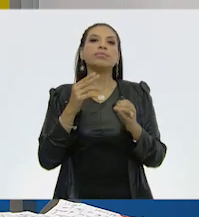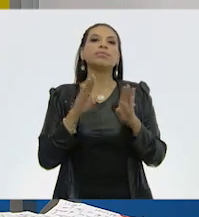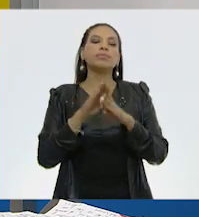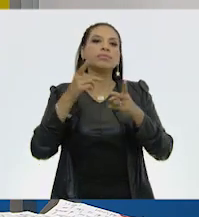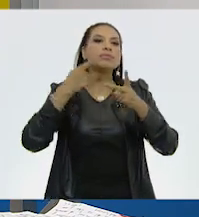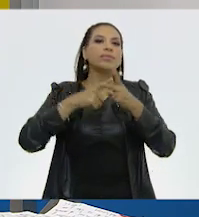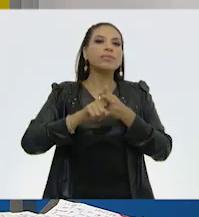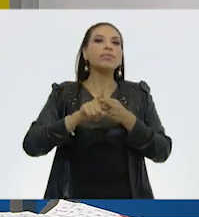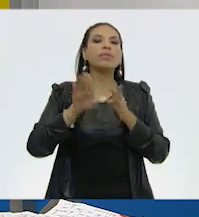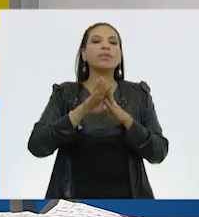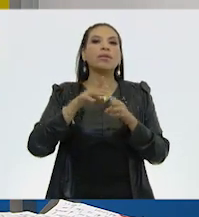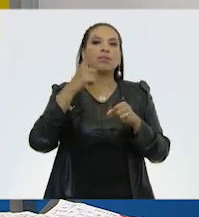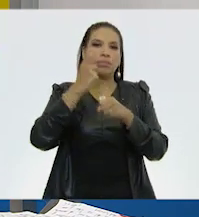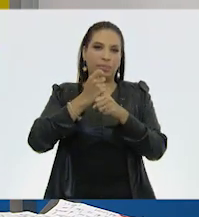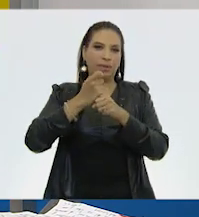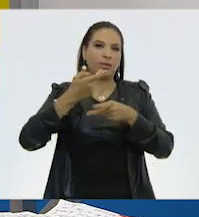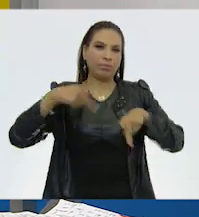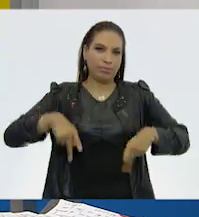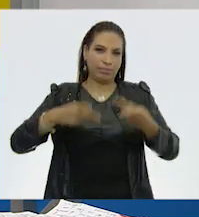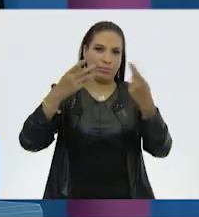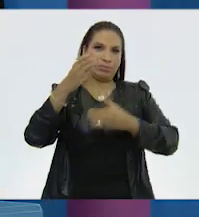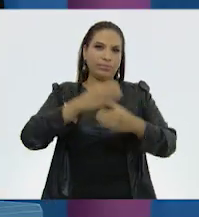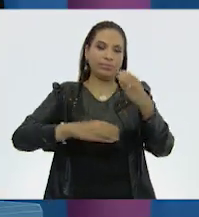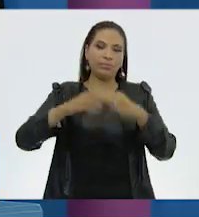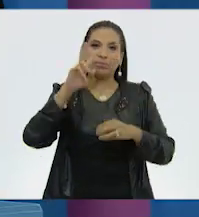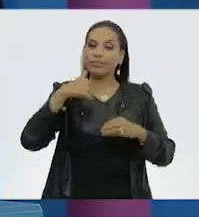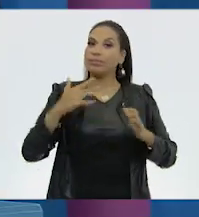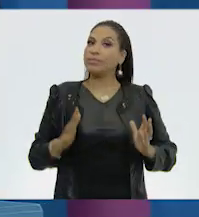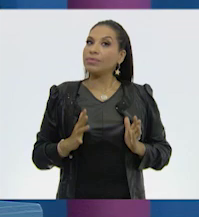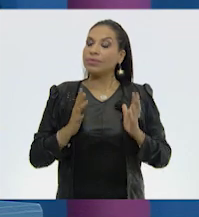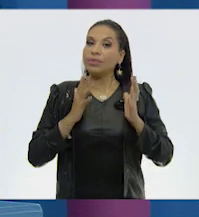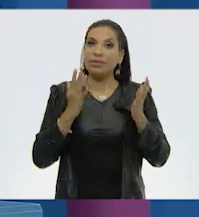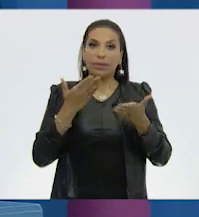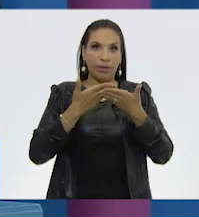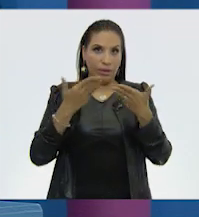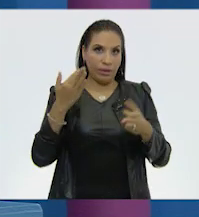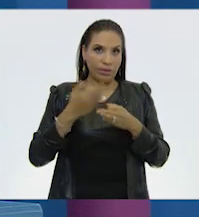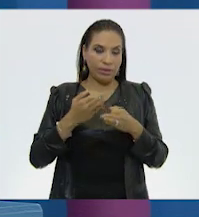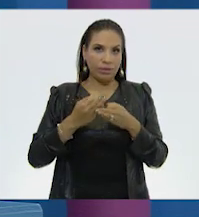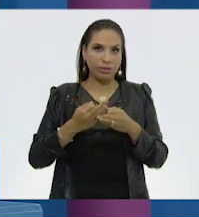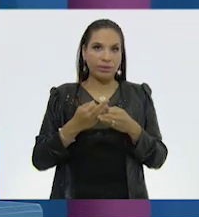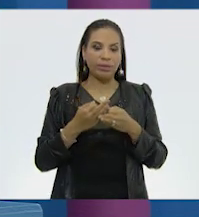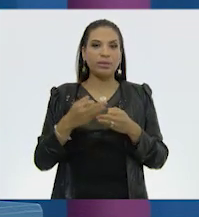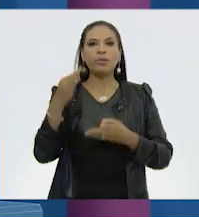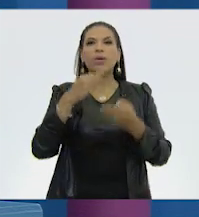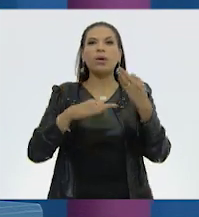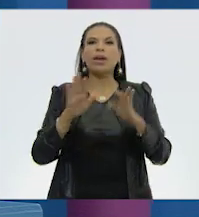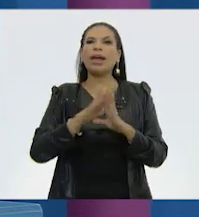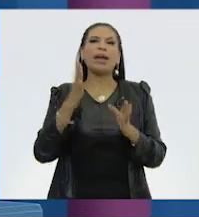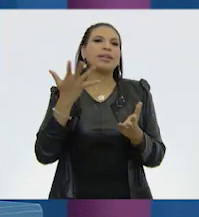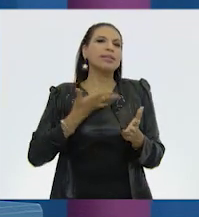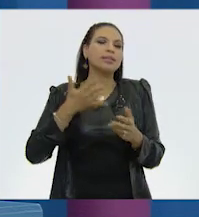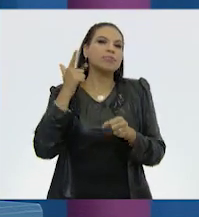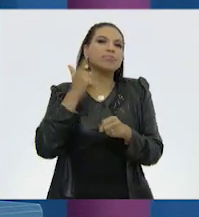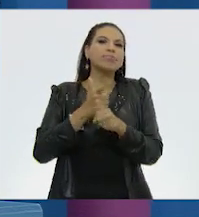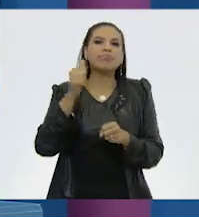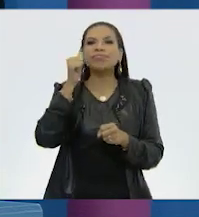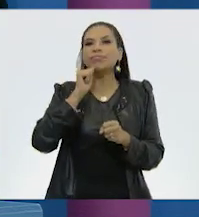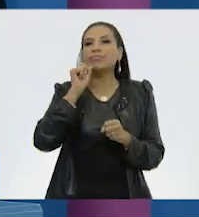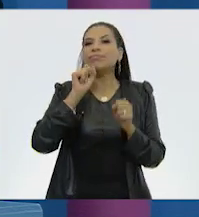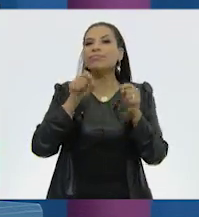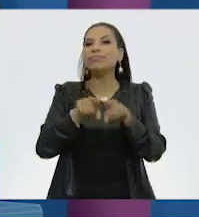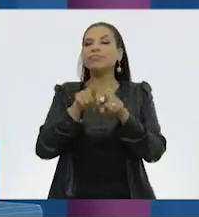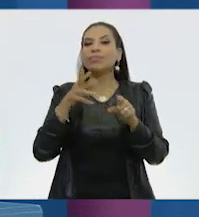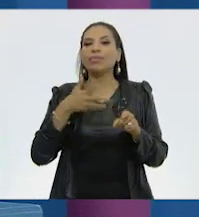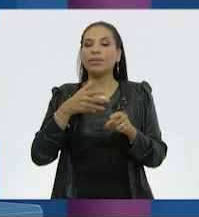sus primeros pininos en el comercio. ¿Sabes? Me sorprende que en la actualidad damos todo por hecho, como si siempre hubiera